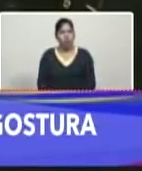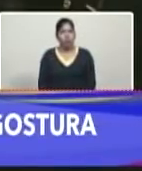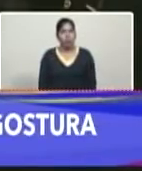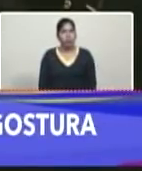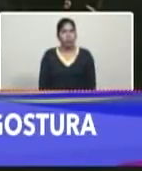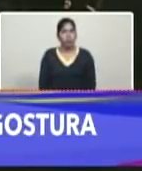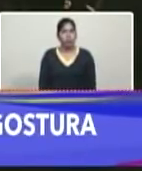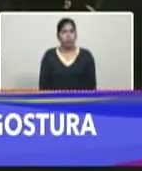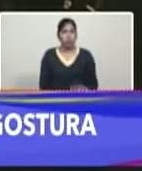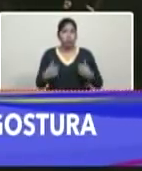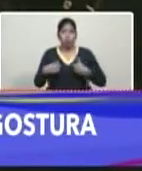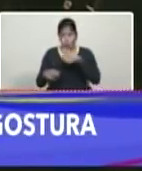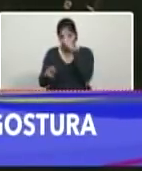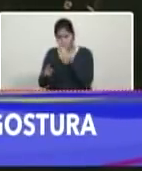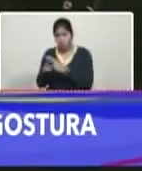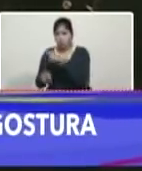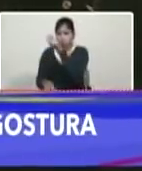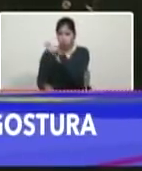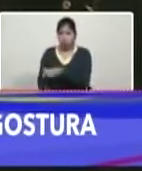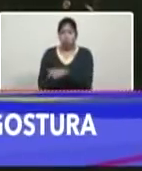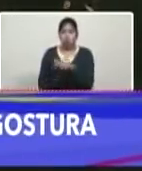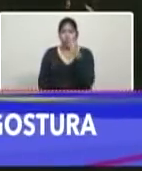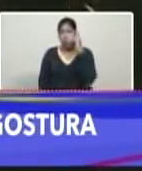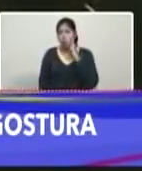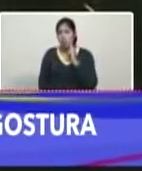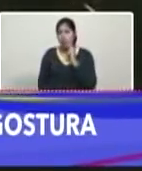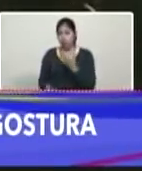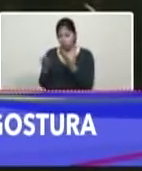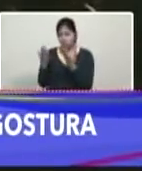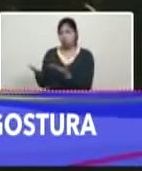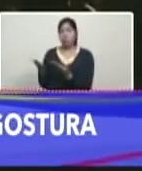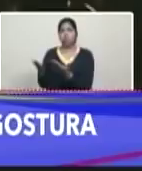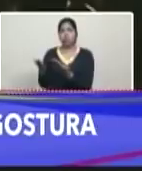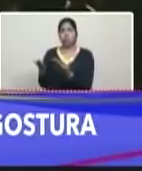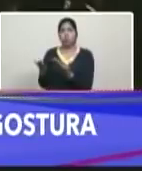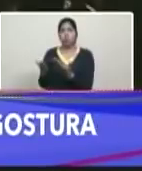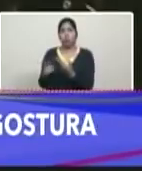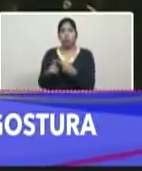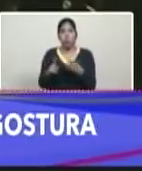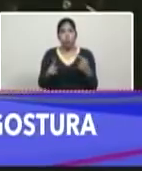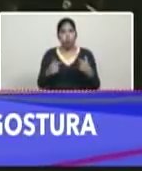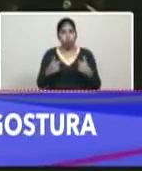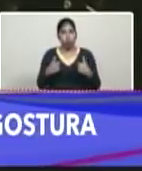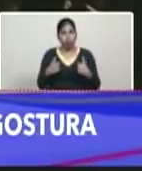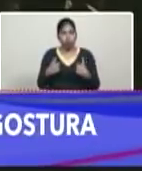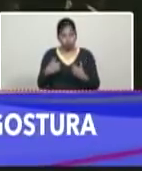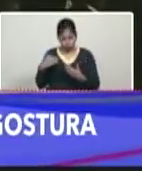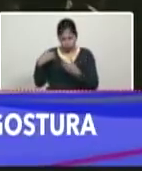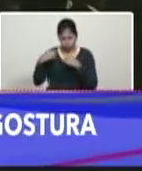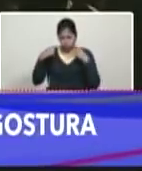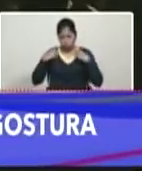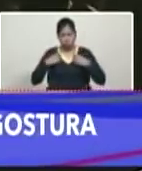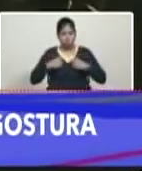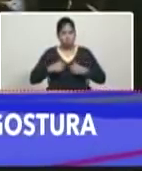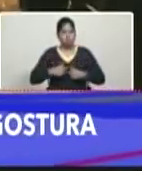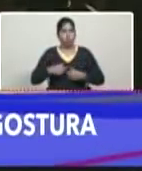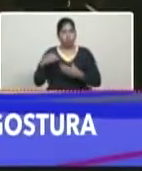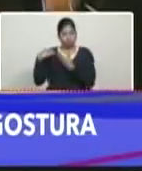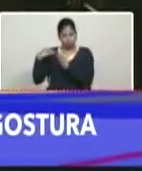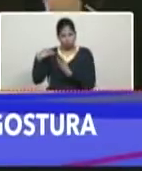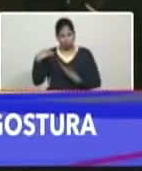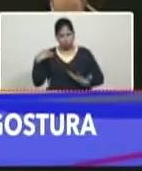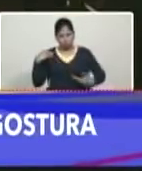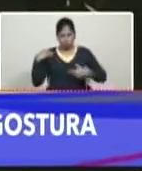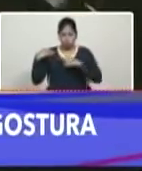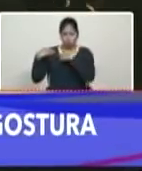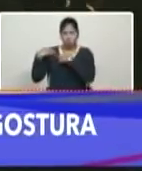a rendir homenaje al Libertador y vine con los símbolos presidenciales porque así ameritaba